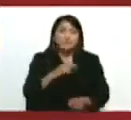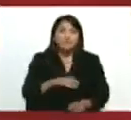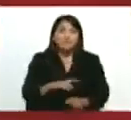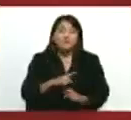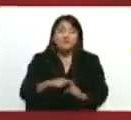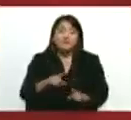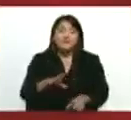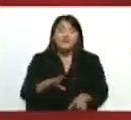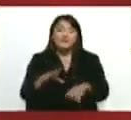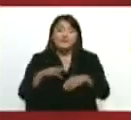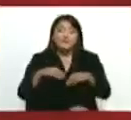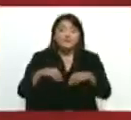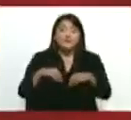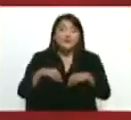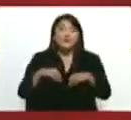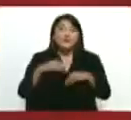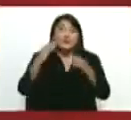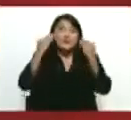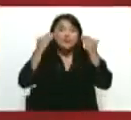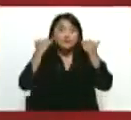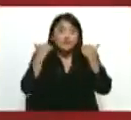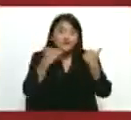la responsabilidad de las cosas que hizo.